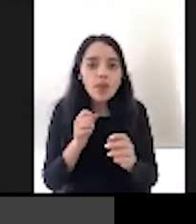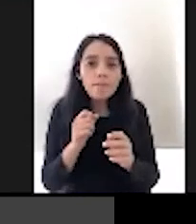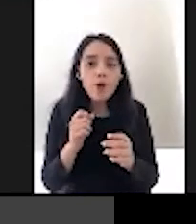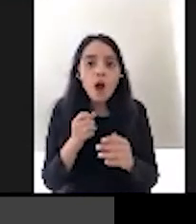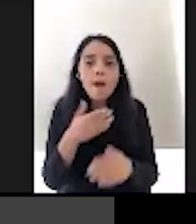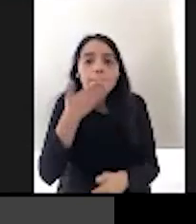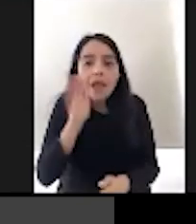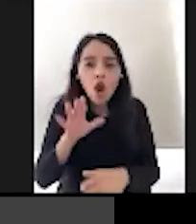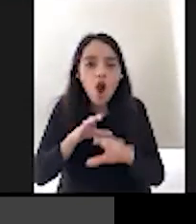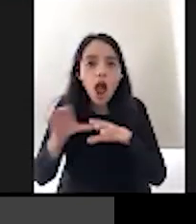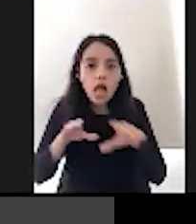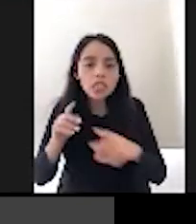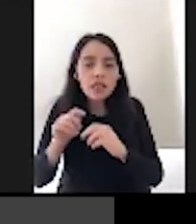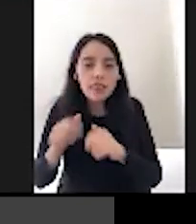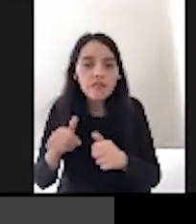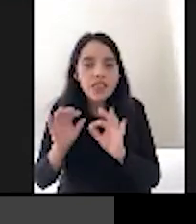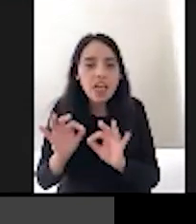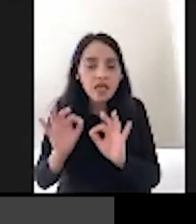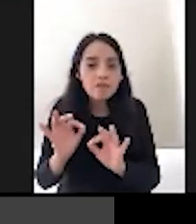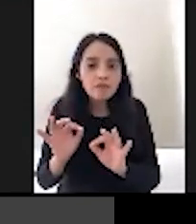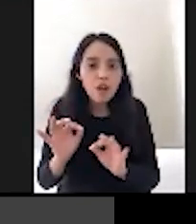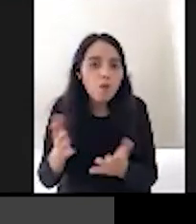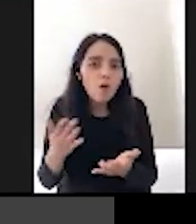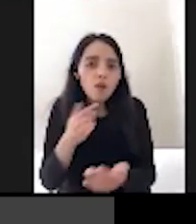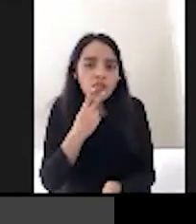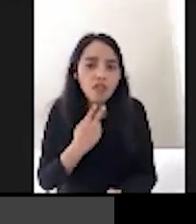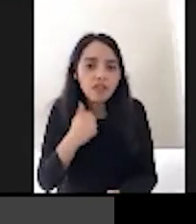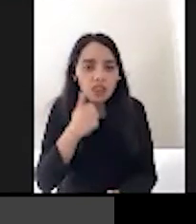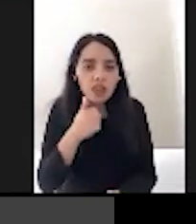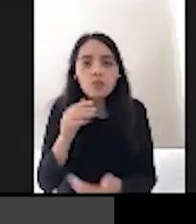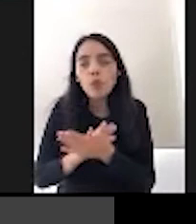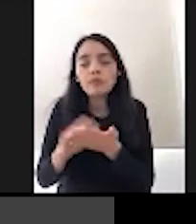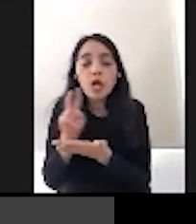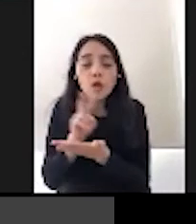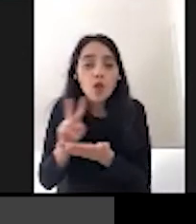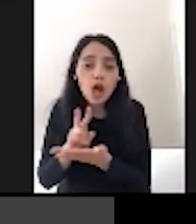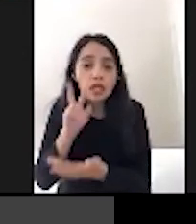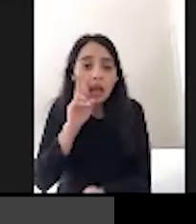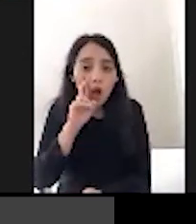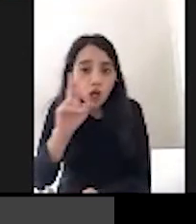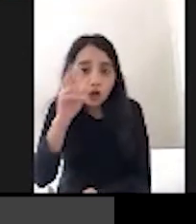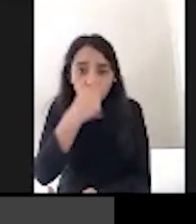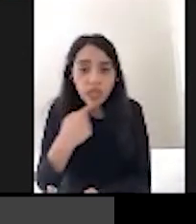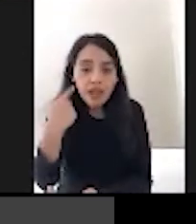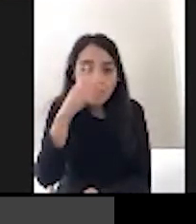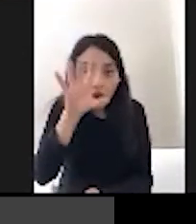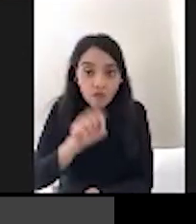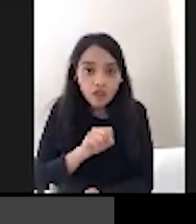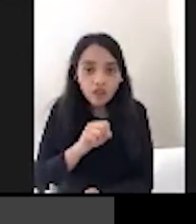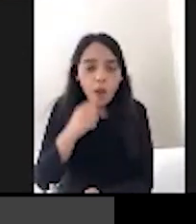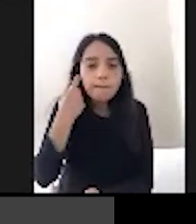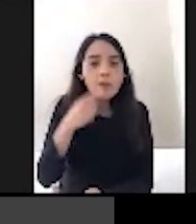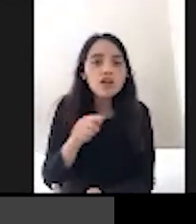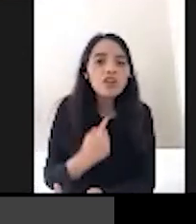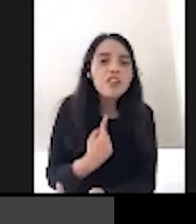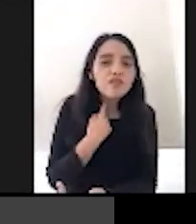visuales específicas, por muy relevantes y cotidianas que sean, como la lectura o el reconocimiento de rostros, ¿sí?, si esto no impacta en su calidad de